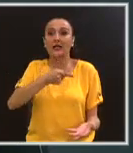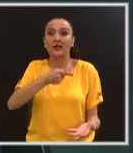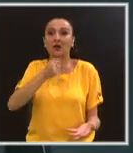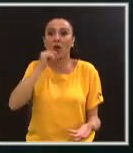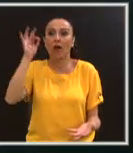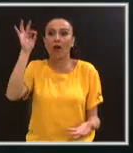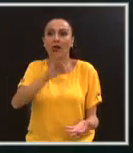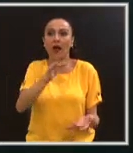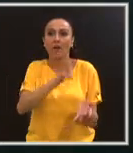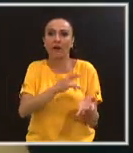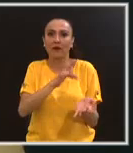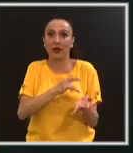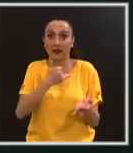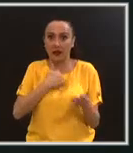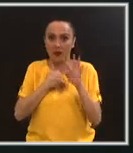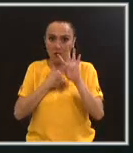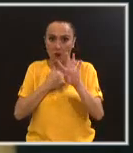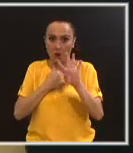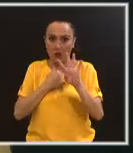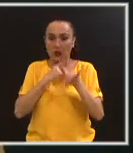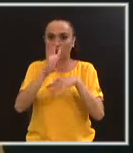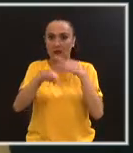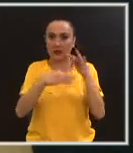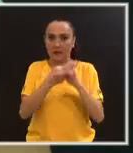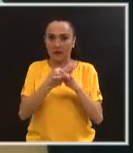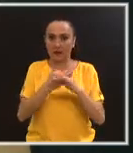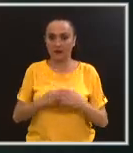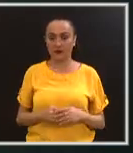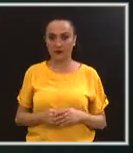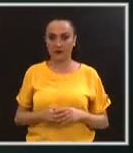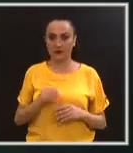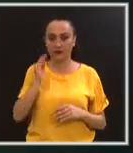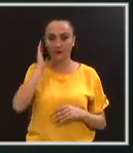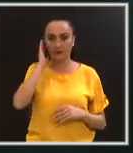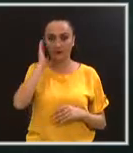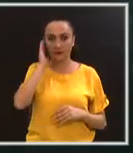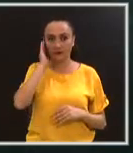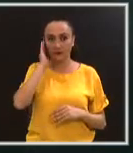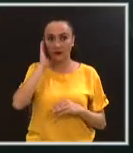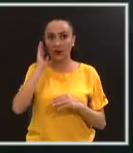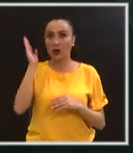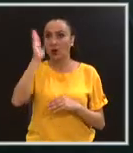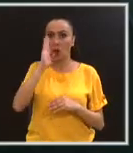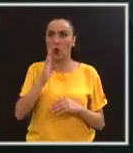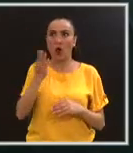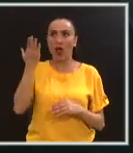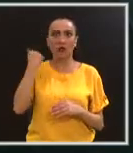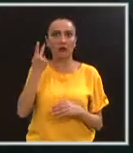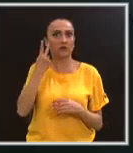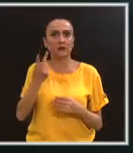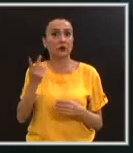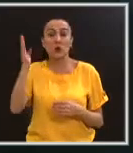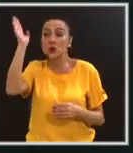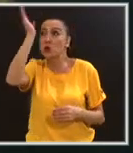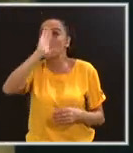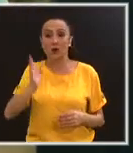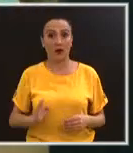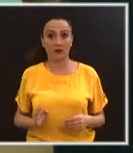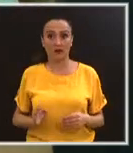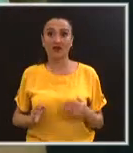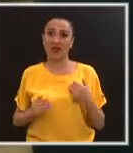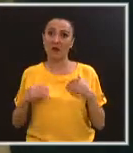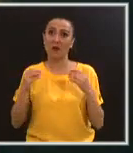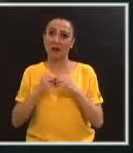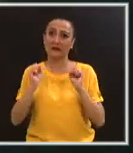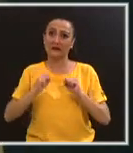criaderos momento tenemos cuatro serotipos circulando Y al tener cuatro serotipos que nunca lo habíamos tenido nunca tenemos